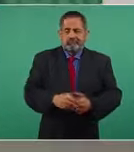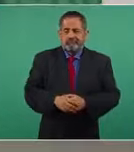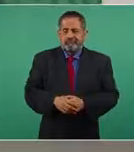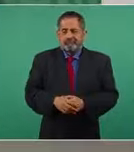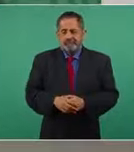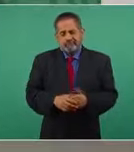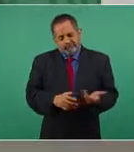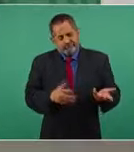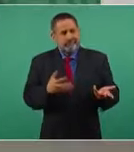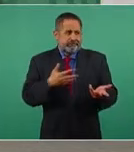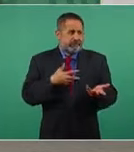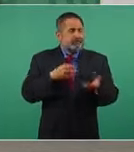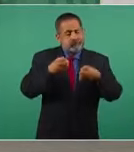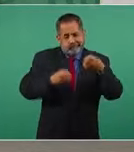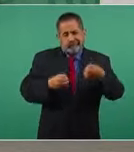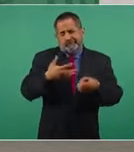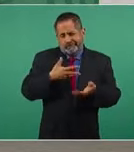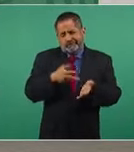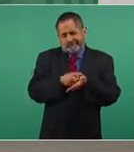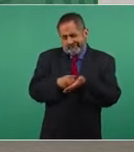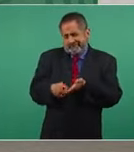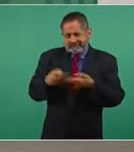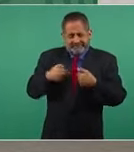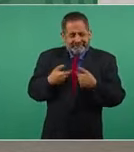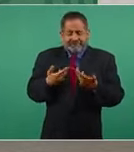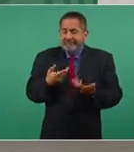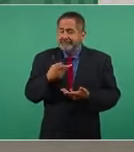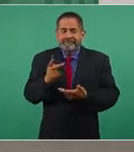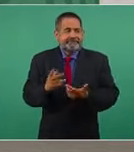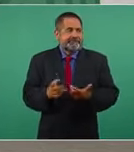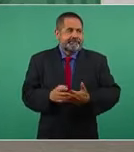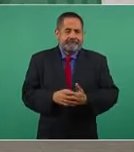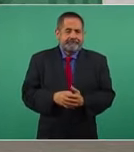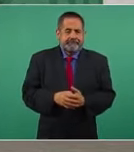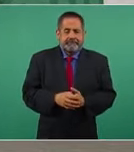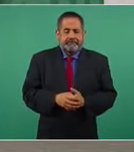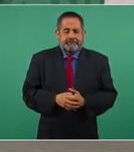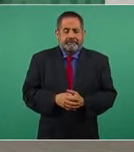Es su derecho también, pero